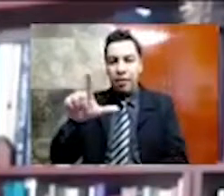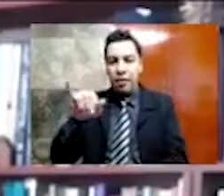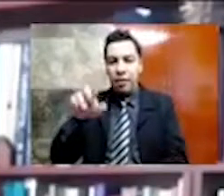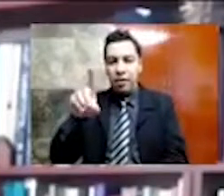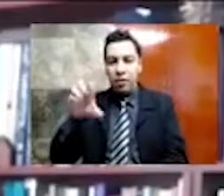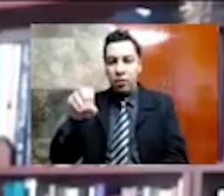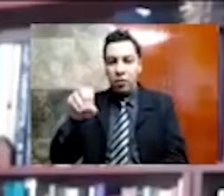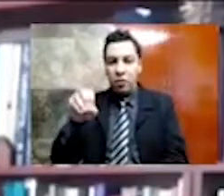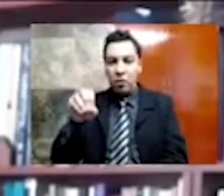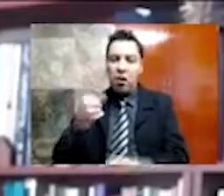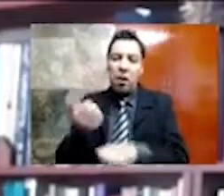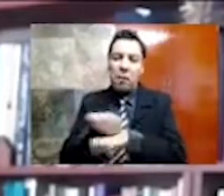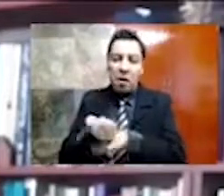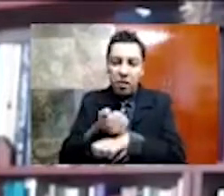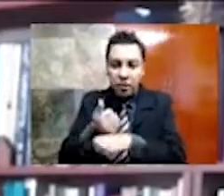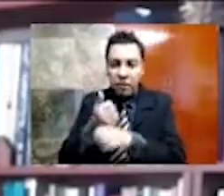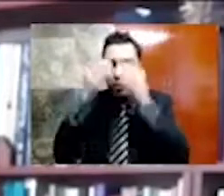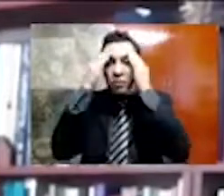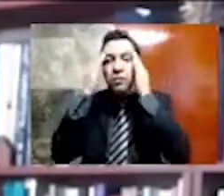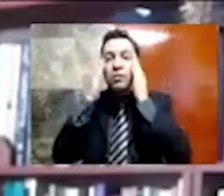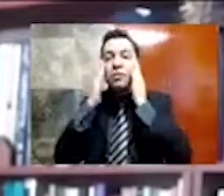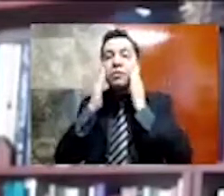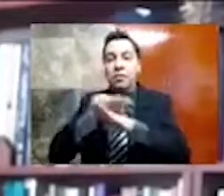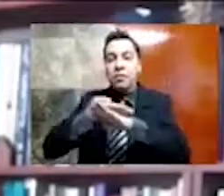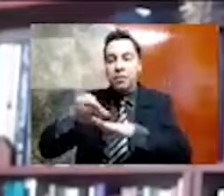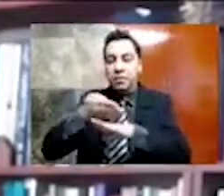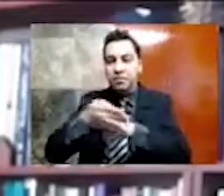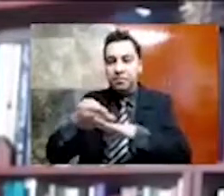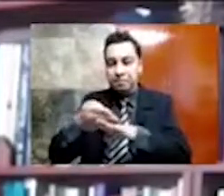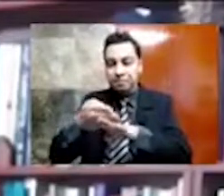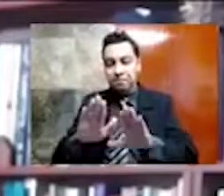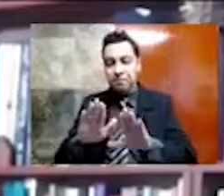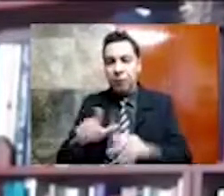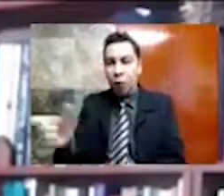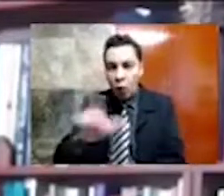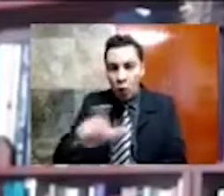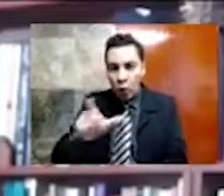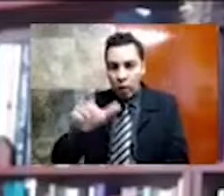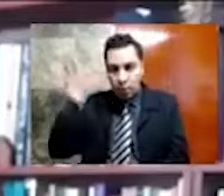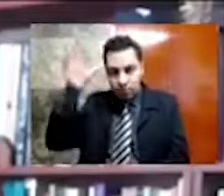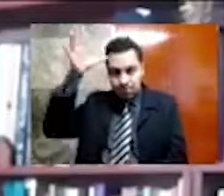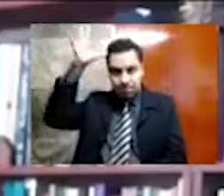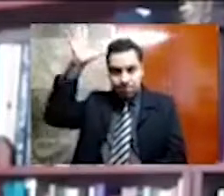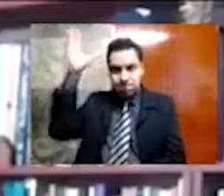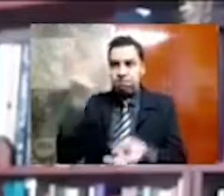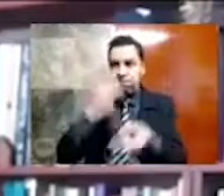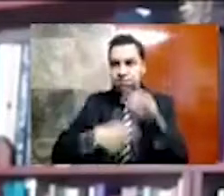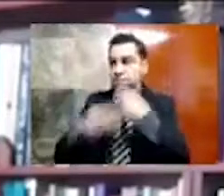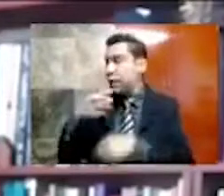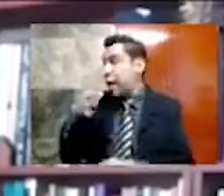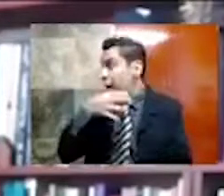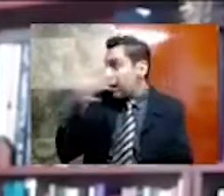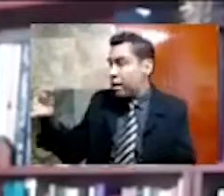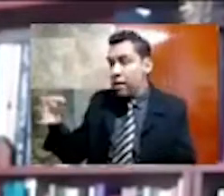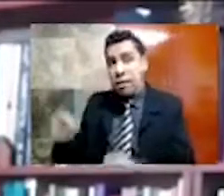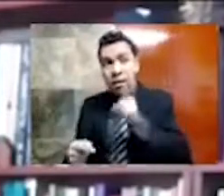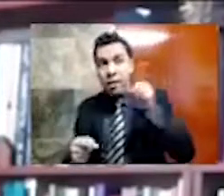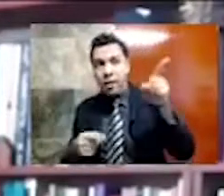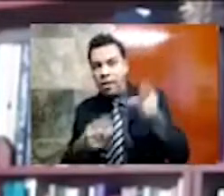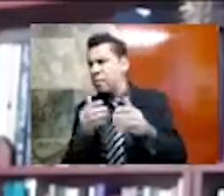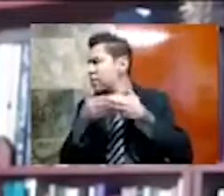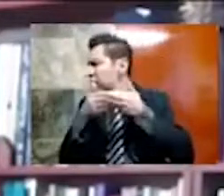A mí me encanta esa relación cuando a Moctezuma le llegaron los mensajeros para decirle que habían desembarcado gente